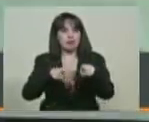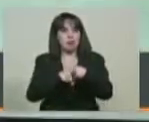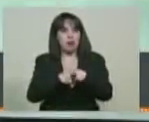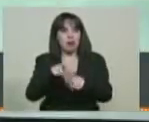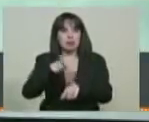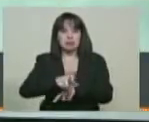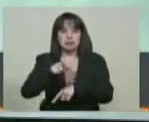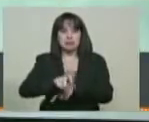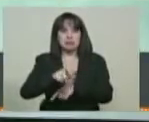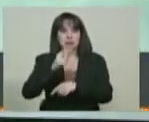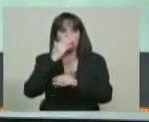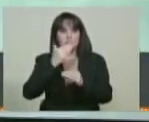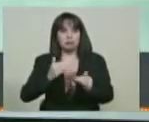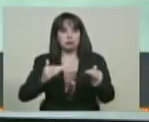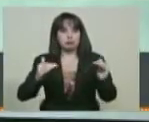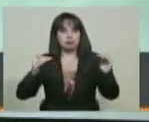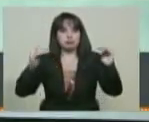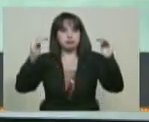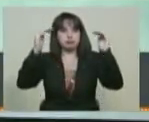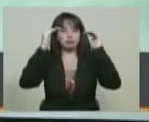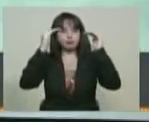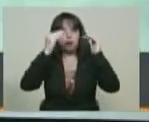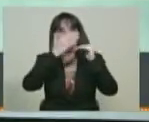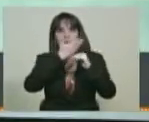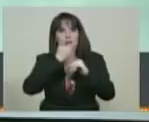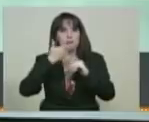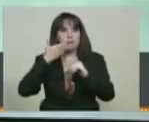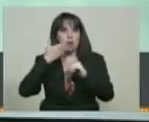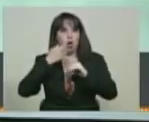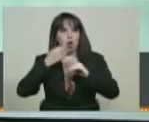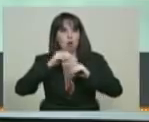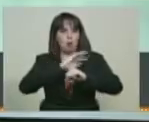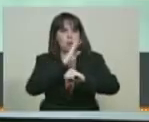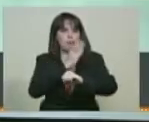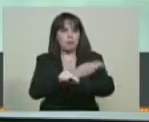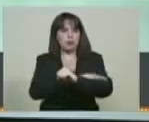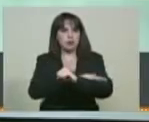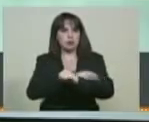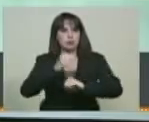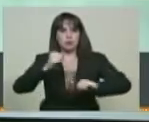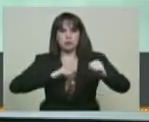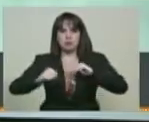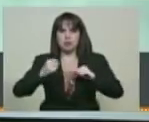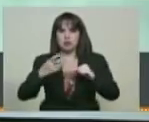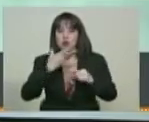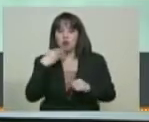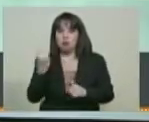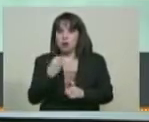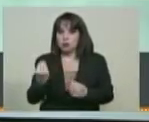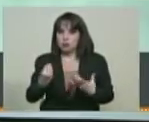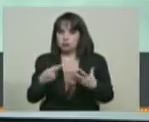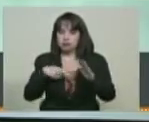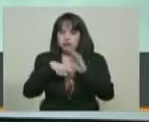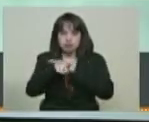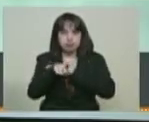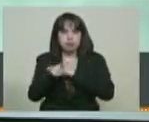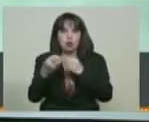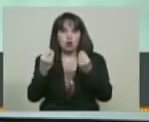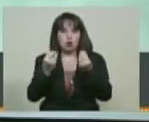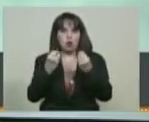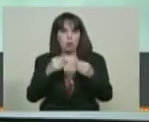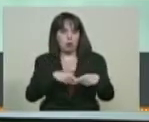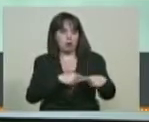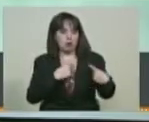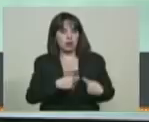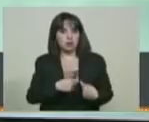Necesitamos levantar aún más un poderoso movimiento juvenil que se meta profundamente en el